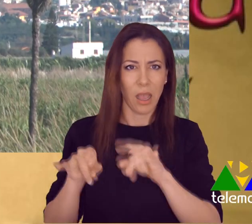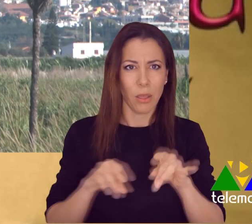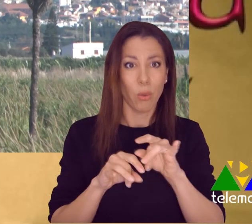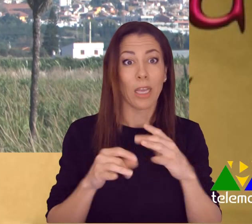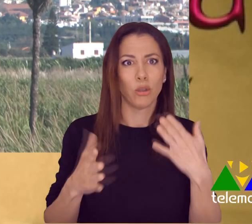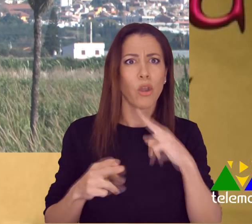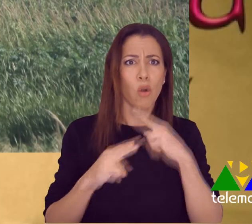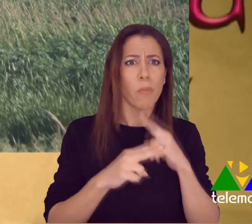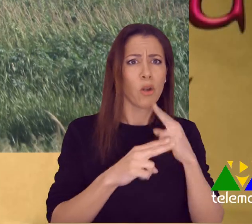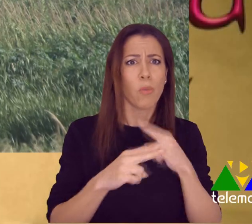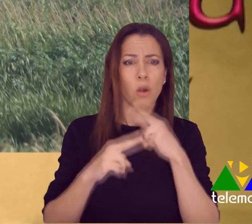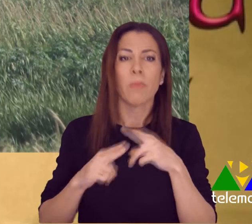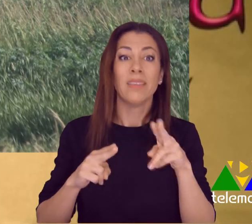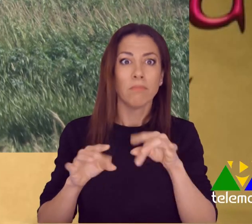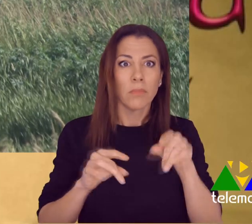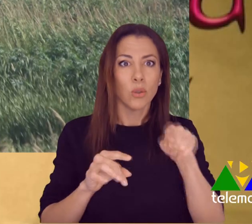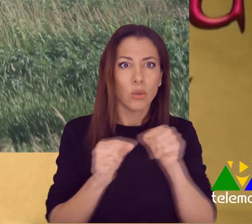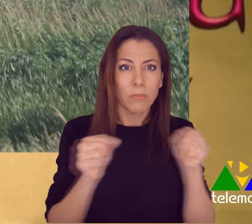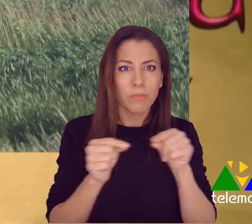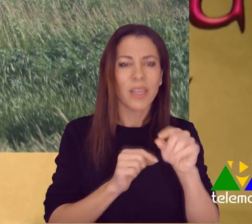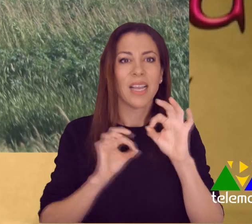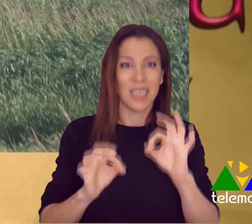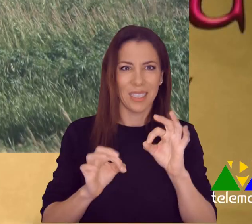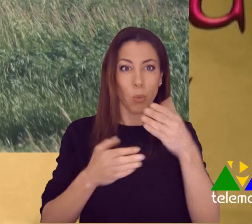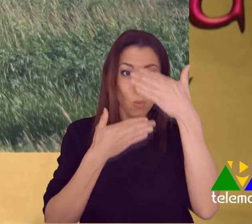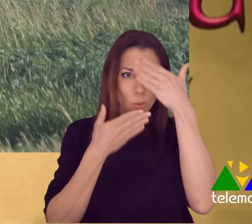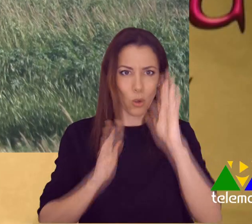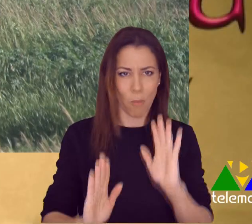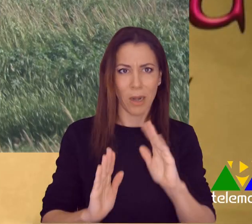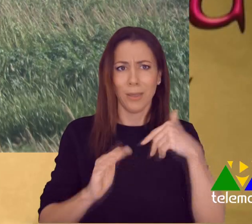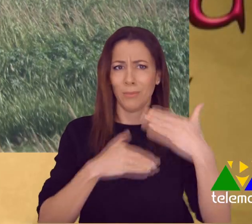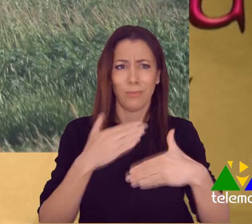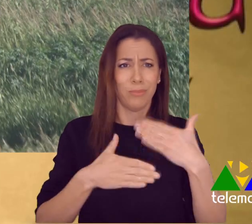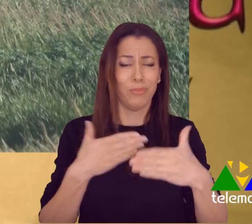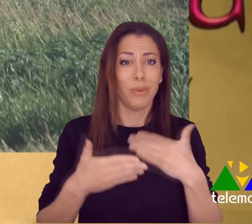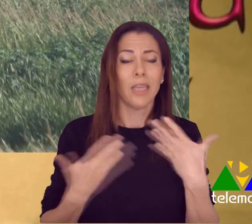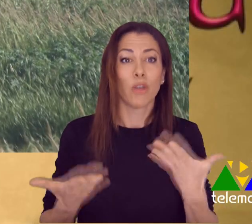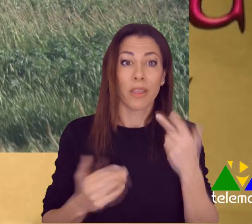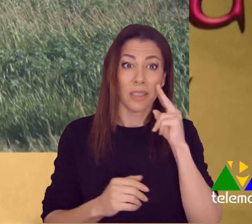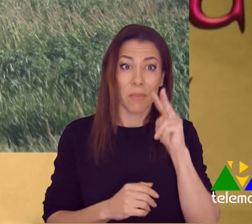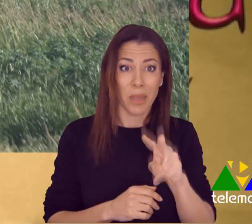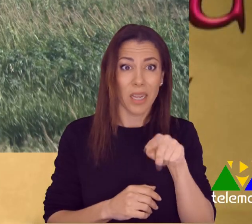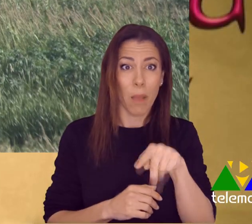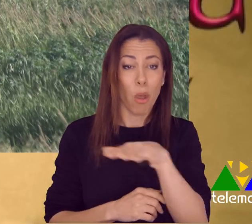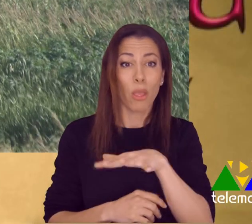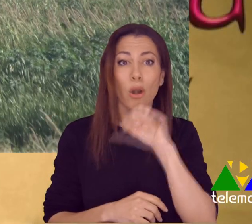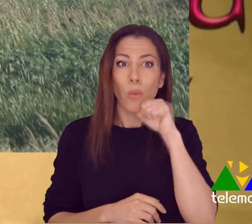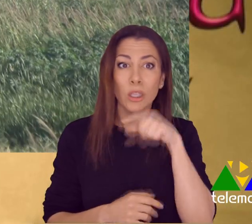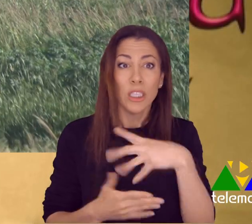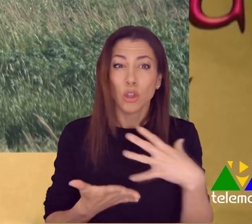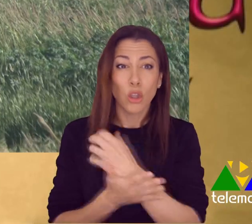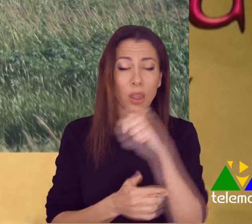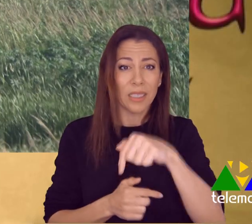nombres musulmanes, como la Algaida, etcétera. Es decir, que indudablemente, si miramos hacia las zonas de Motril, toda